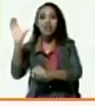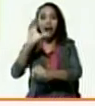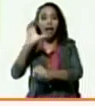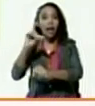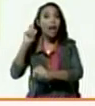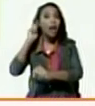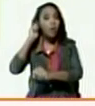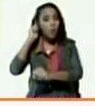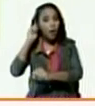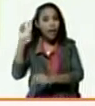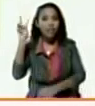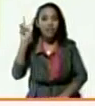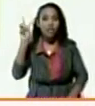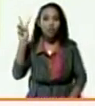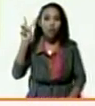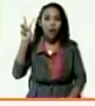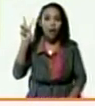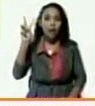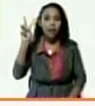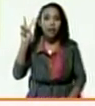mujeres de Venezuela.